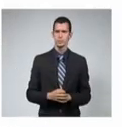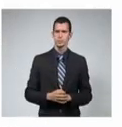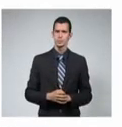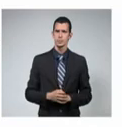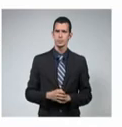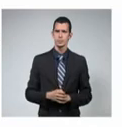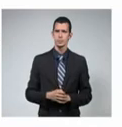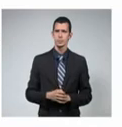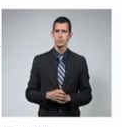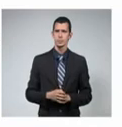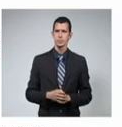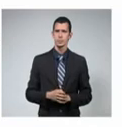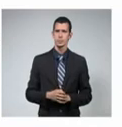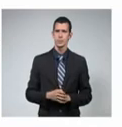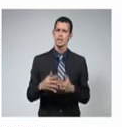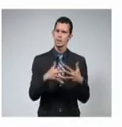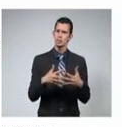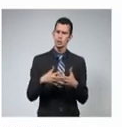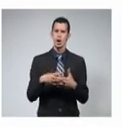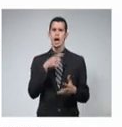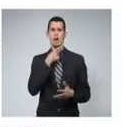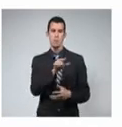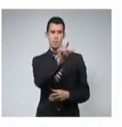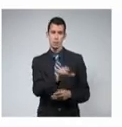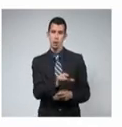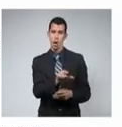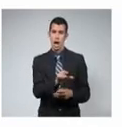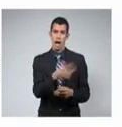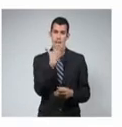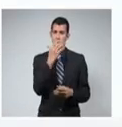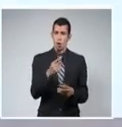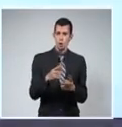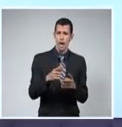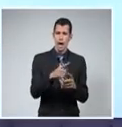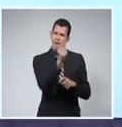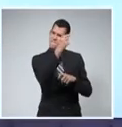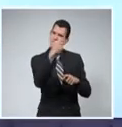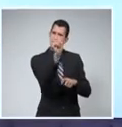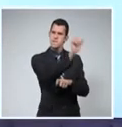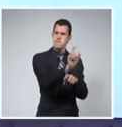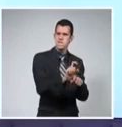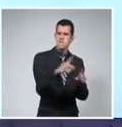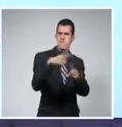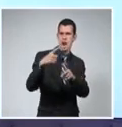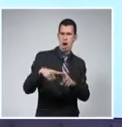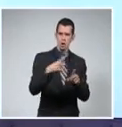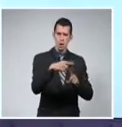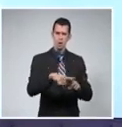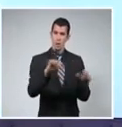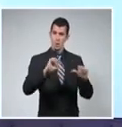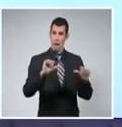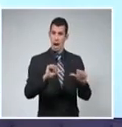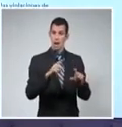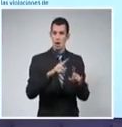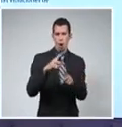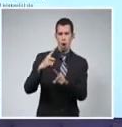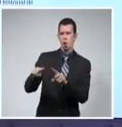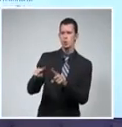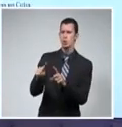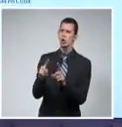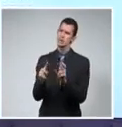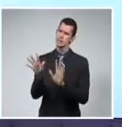abierta o para el periodismo dependiente, no solo para ellos. También ahí hay dinero para la subversión dentro de los colectivos